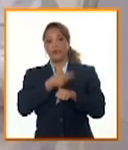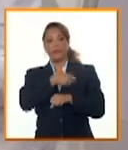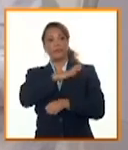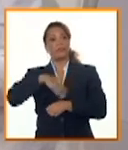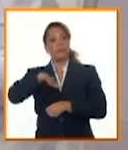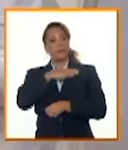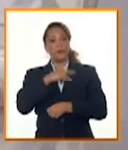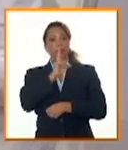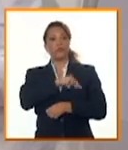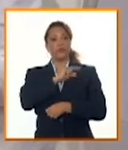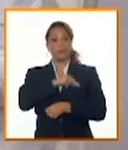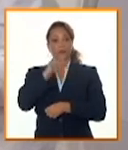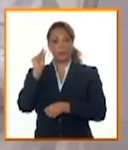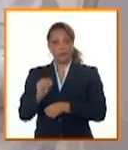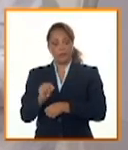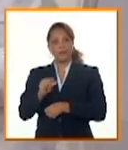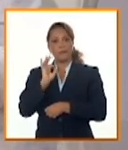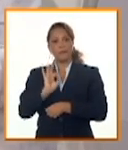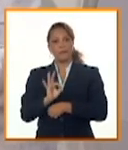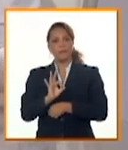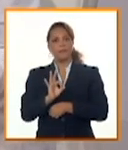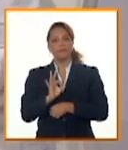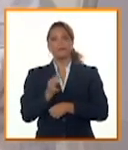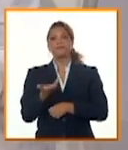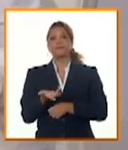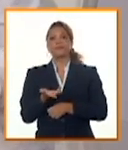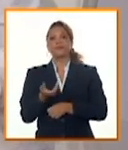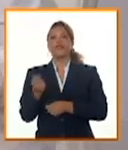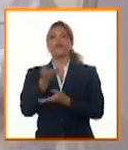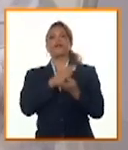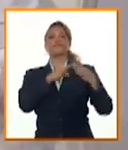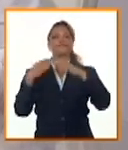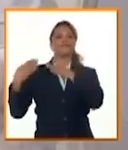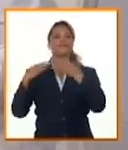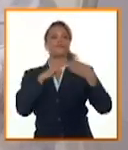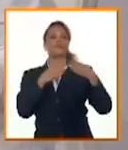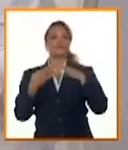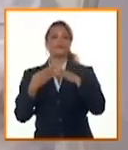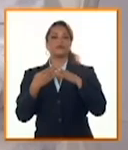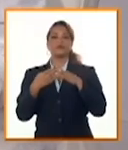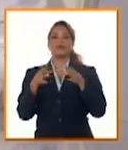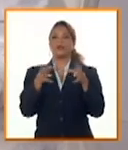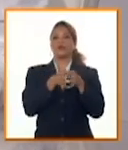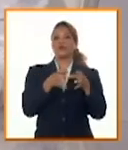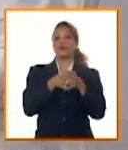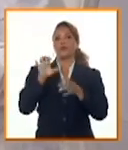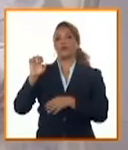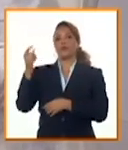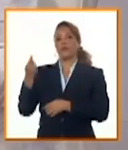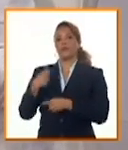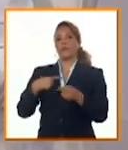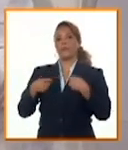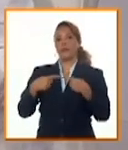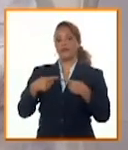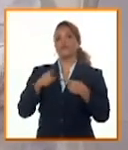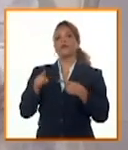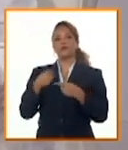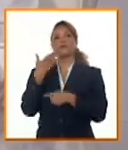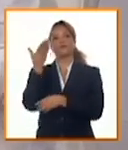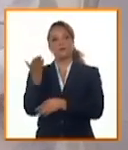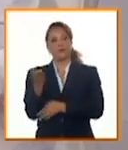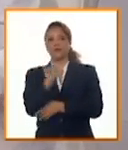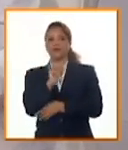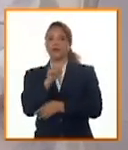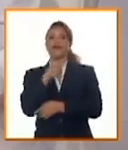nuevos diputados en los debates que estuvimos tanto en la comisión económica con el plenario nos demandaron también